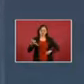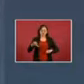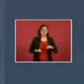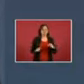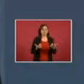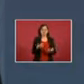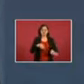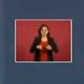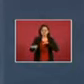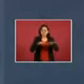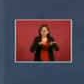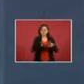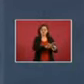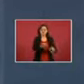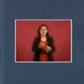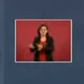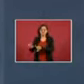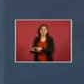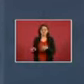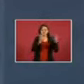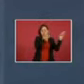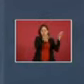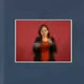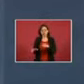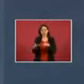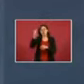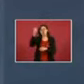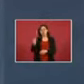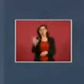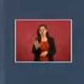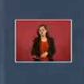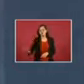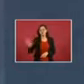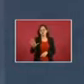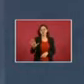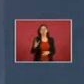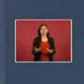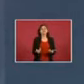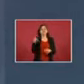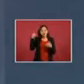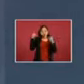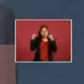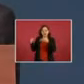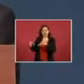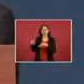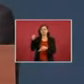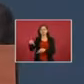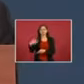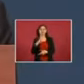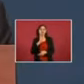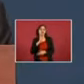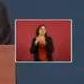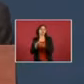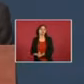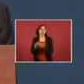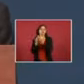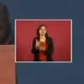productivas hacia el sureste, donde se encuentra el